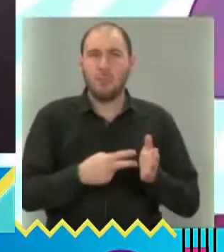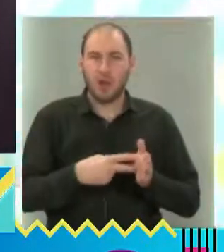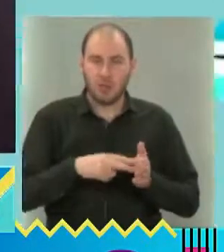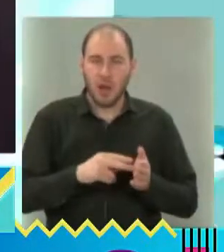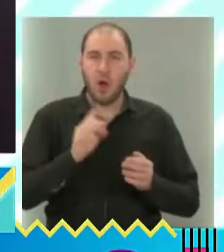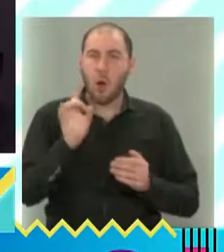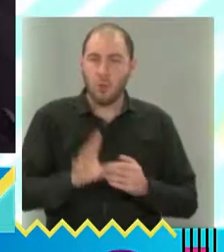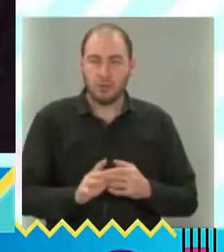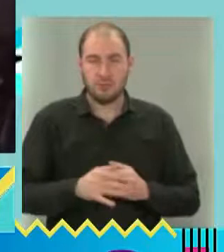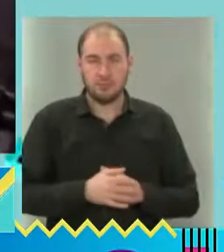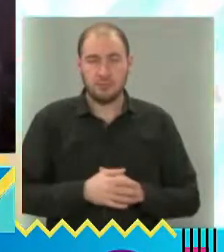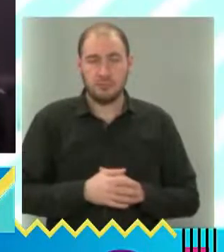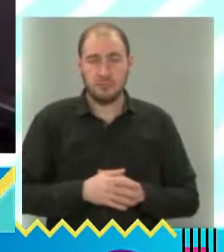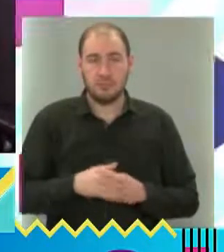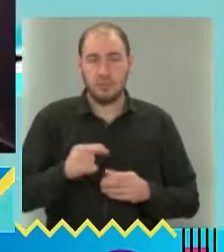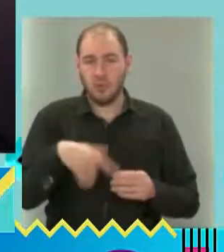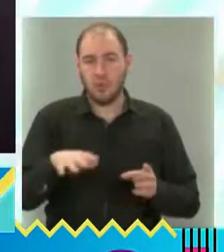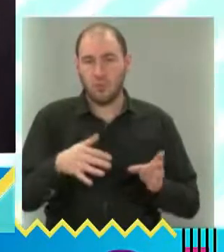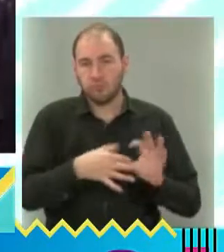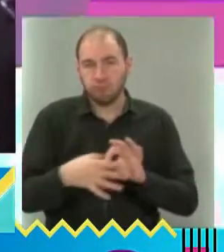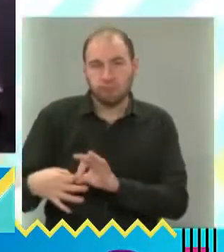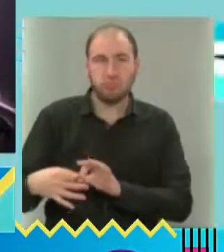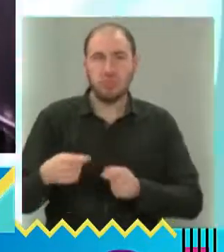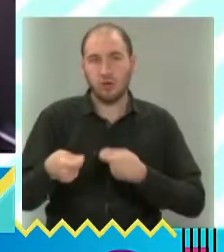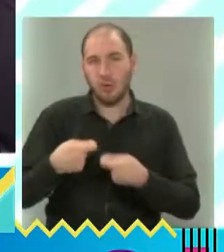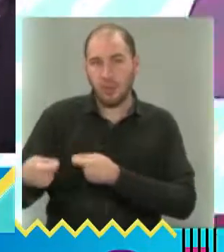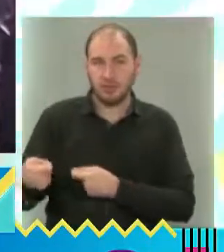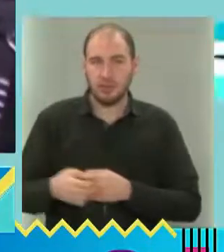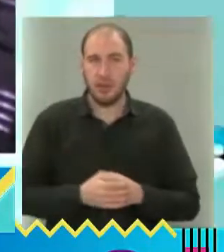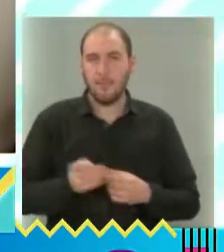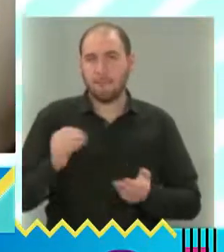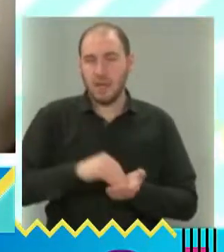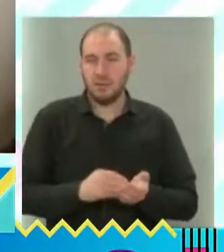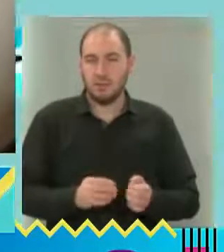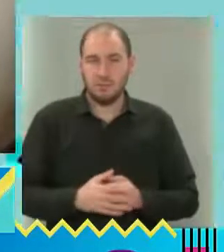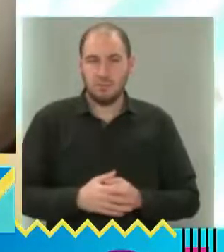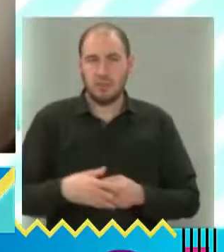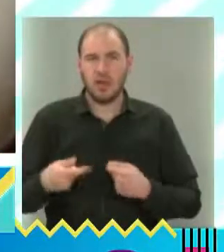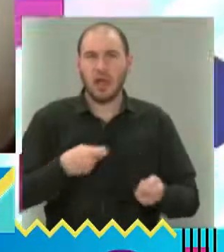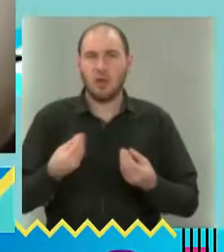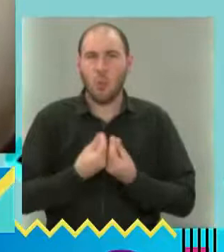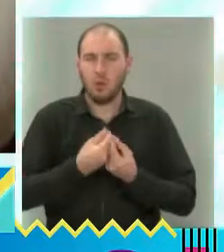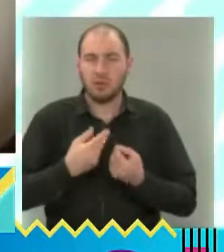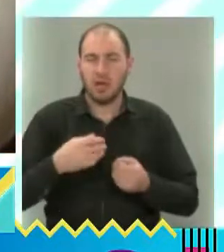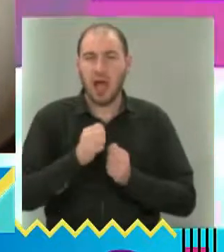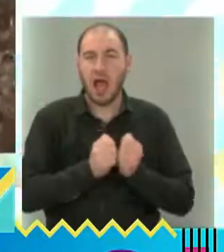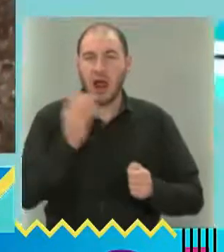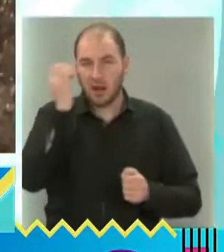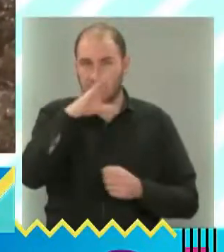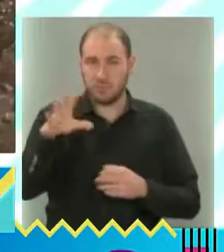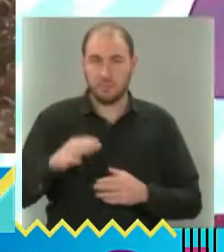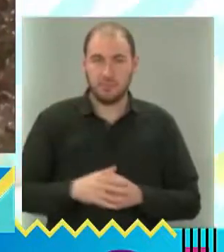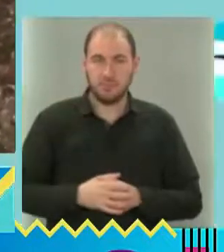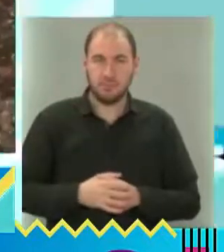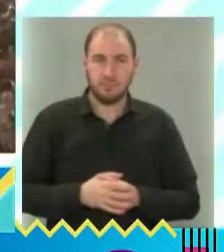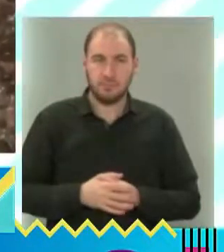no solamente nuestras cadenas comerciales, sino muchas de las cadenas agroindustriales del país.